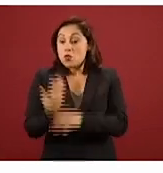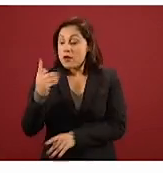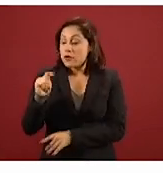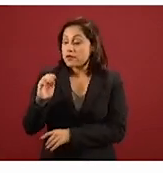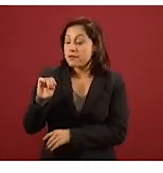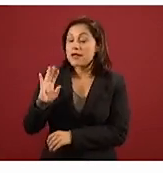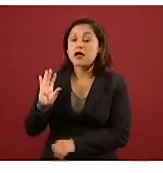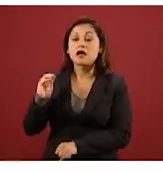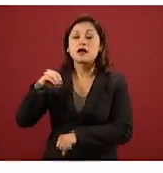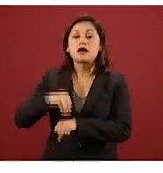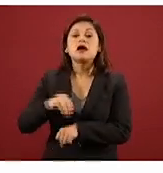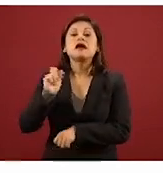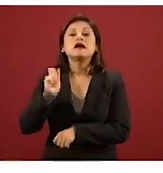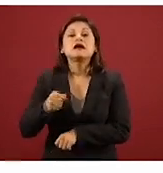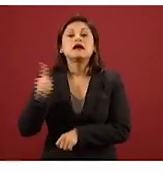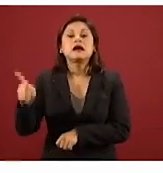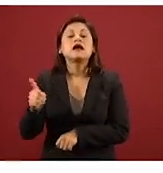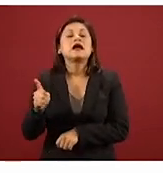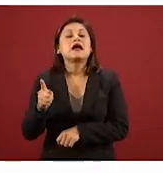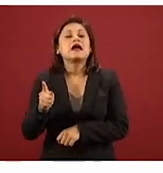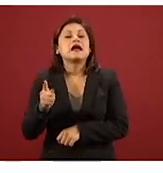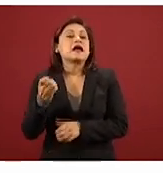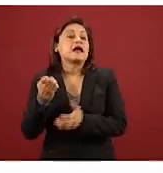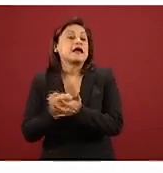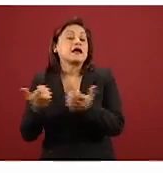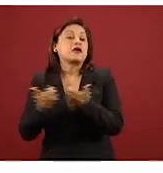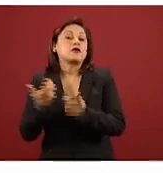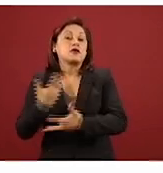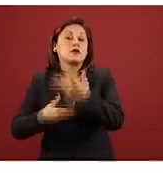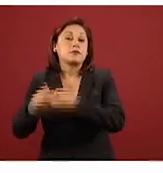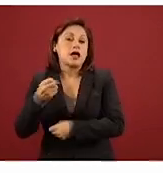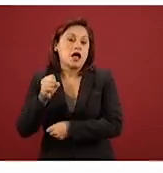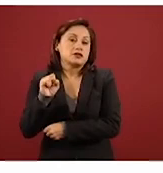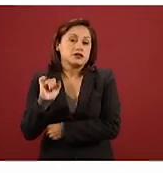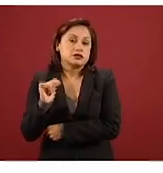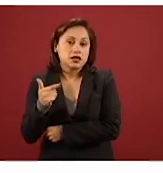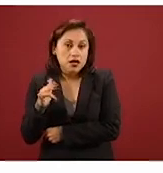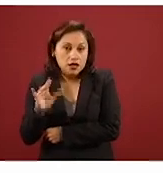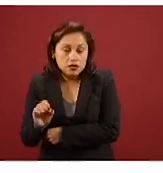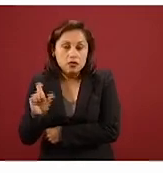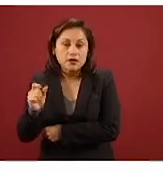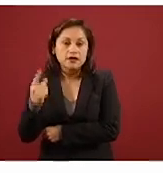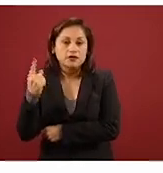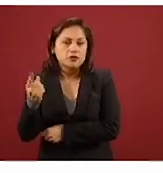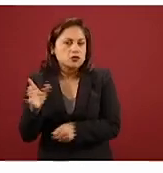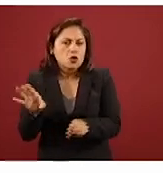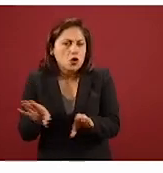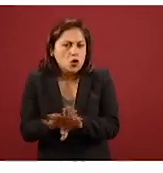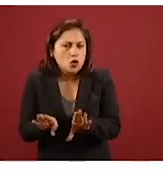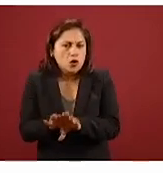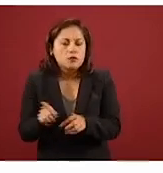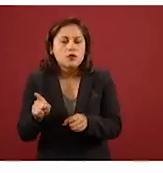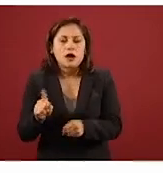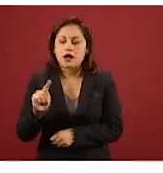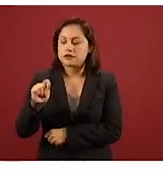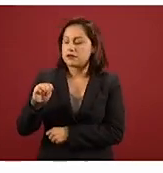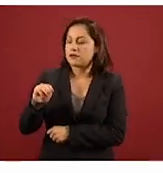para la economía del siglo XXI. Se ha hablado mucho de la modernización del tratado